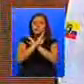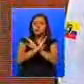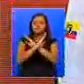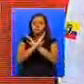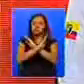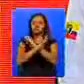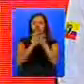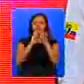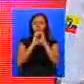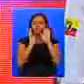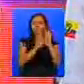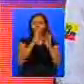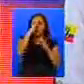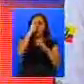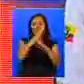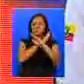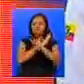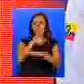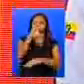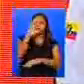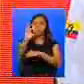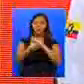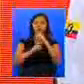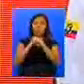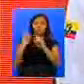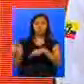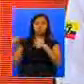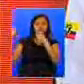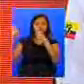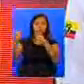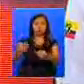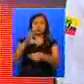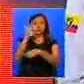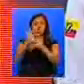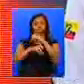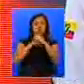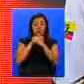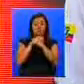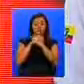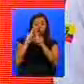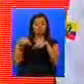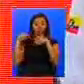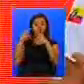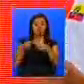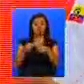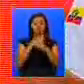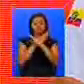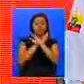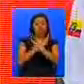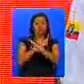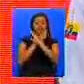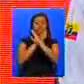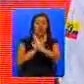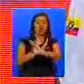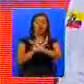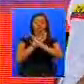donde ya por más de 50 años, en un acto de prepotencia y soberbia, mantienen un